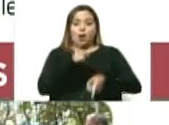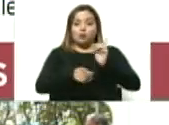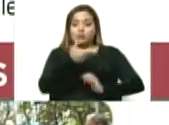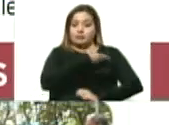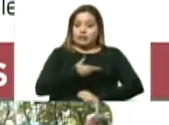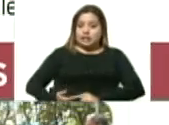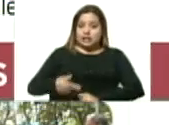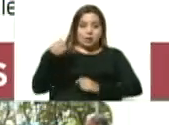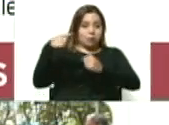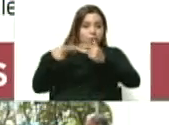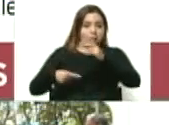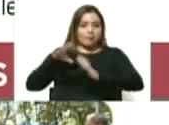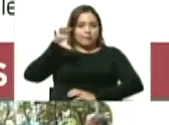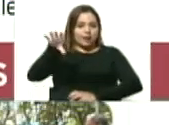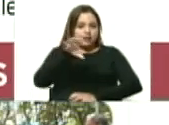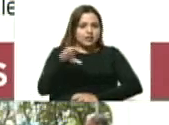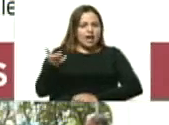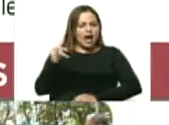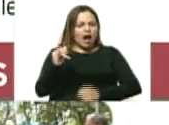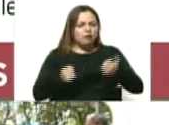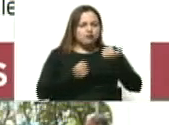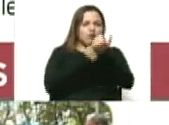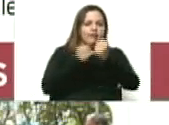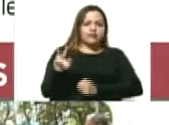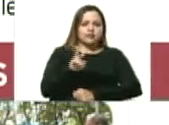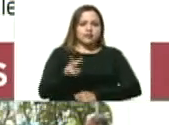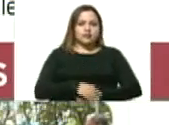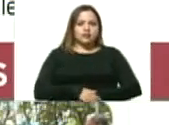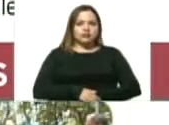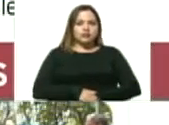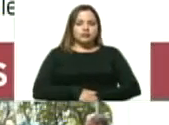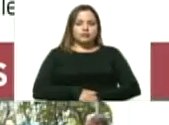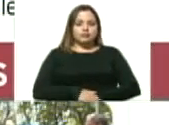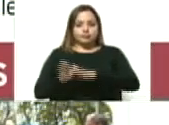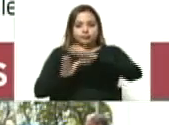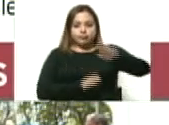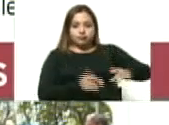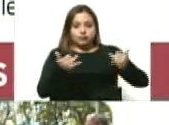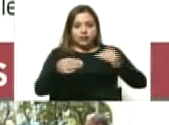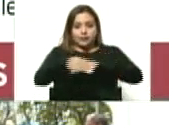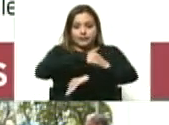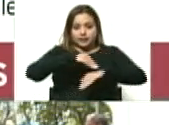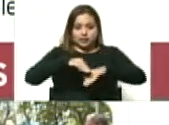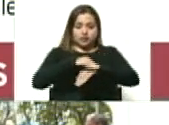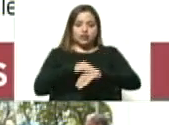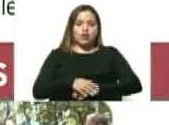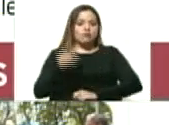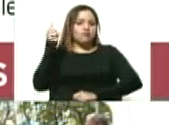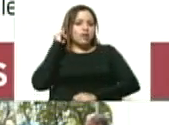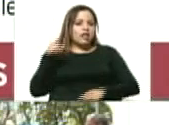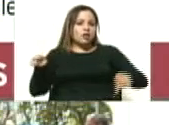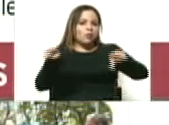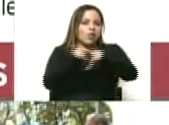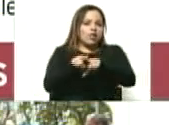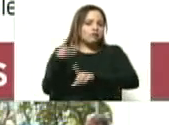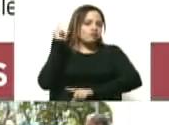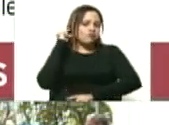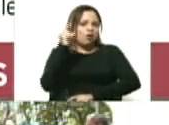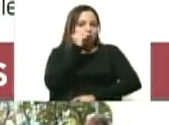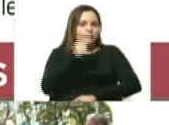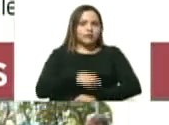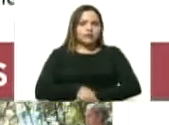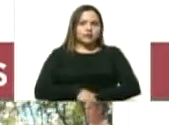otras naciones quienes se han solidarizado con nuestro país. Vamos a la cuenta del Ministerio del Poder Popular para la Mujer y la Igualdad de Género. Nuestras